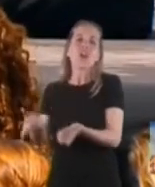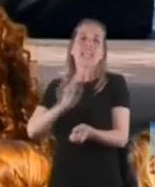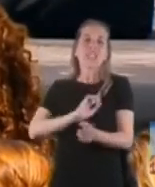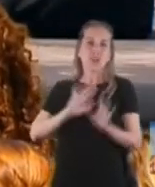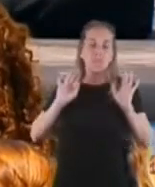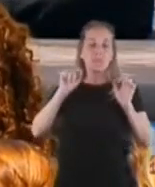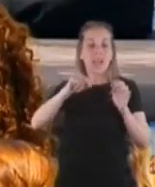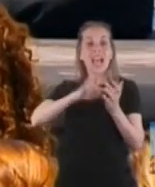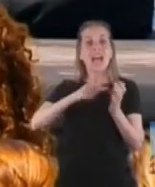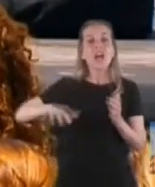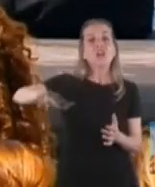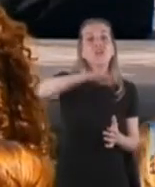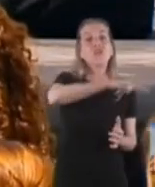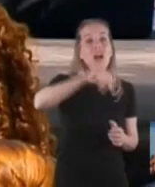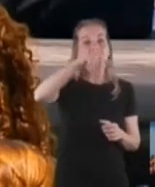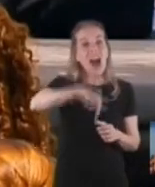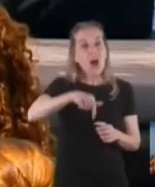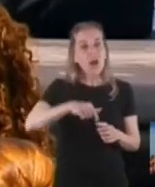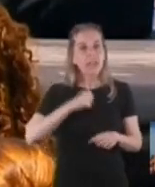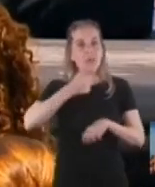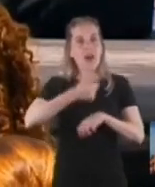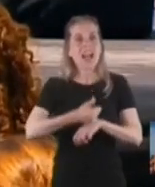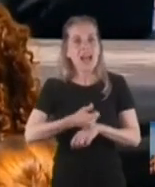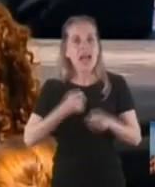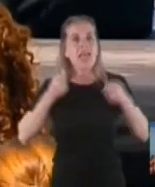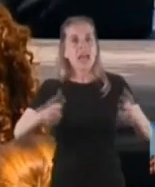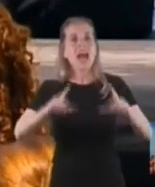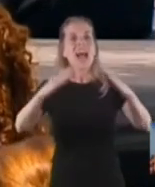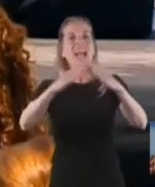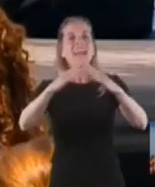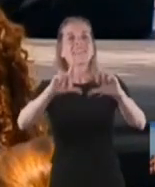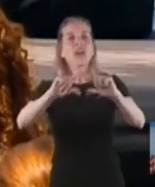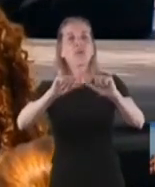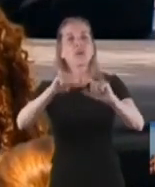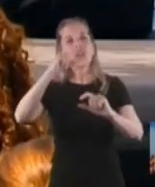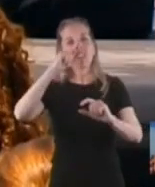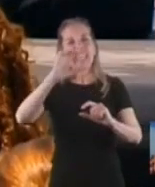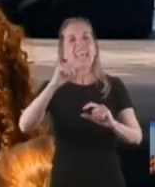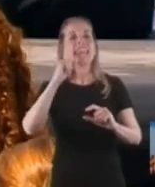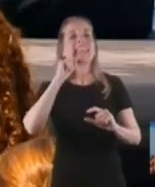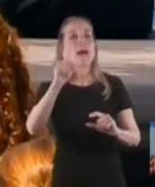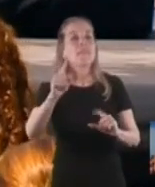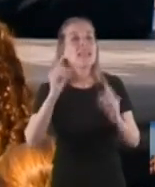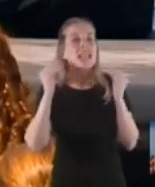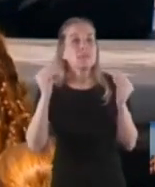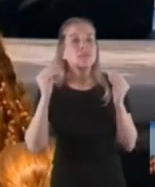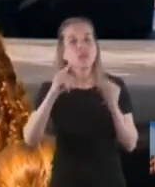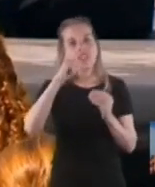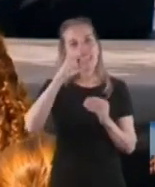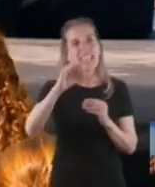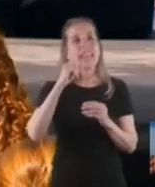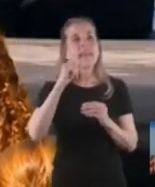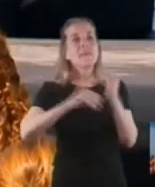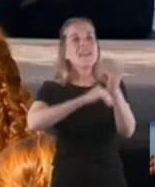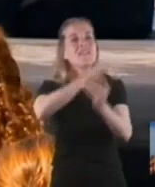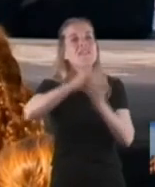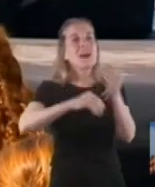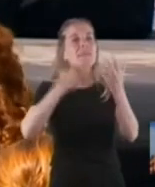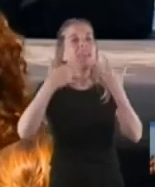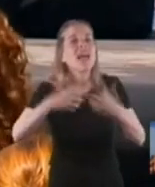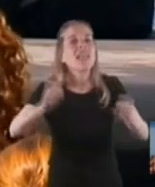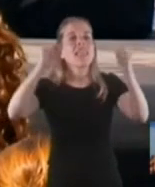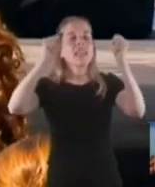aquí en la ciudad de la calle Angosta estemos entregando la vivienda a 70.000, porque son 70.000 familias que encuentran un futuro